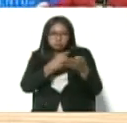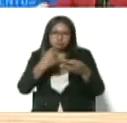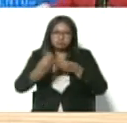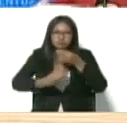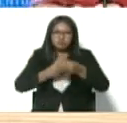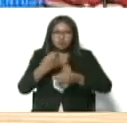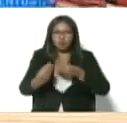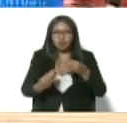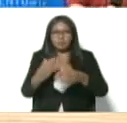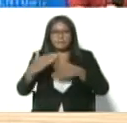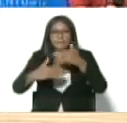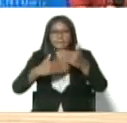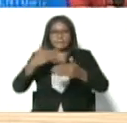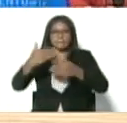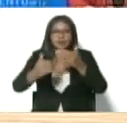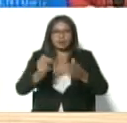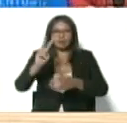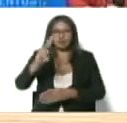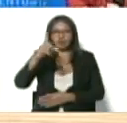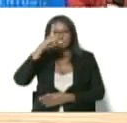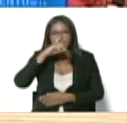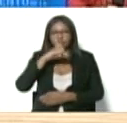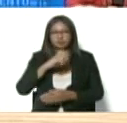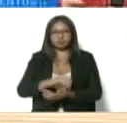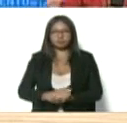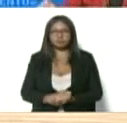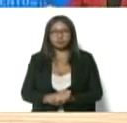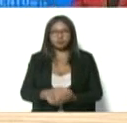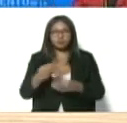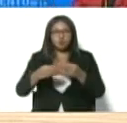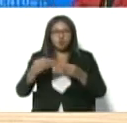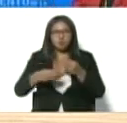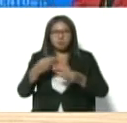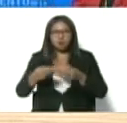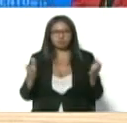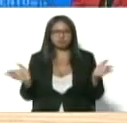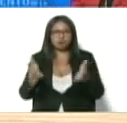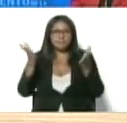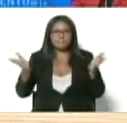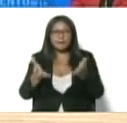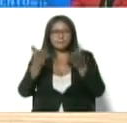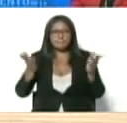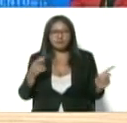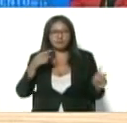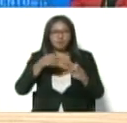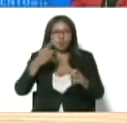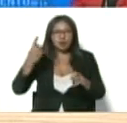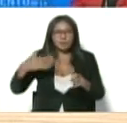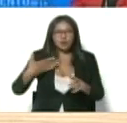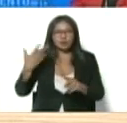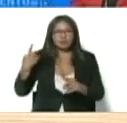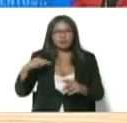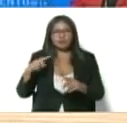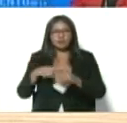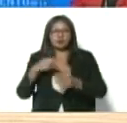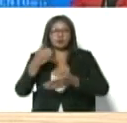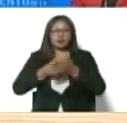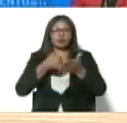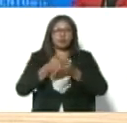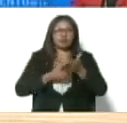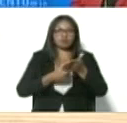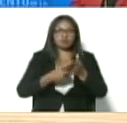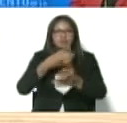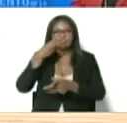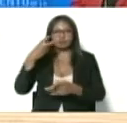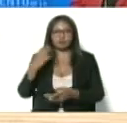durante ya estos dos años cómo darle el mayor rango que pueda tener en un país la lucha antidroga